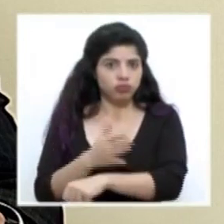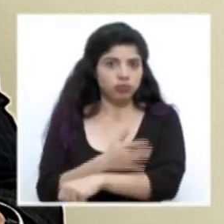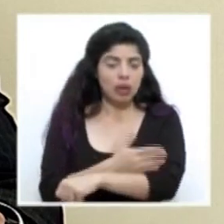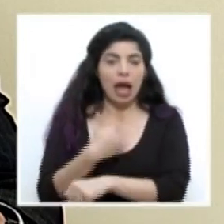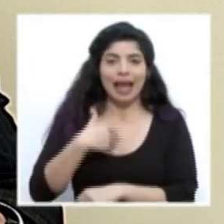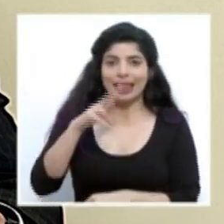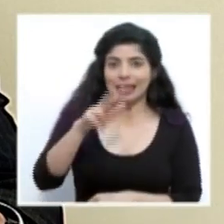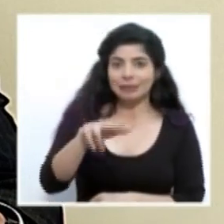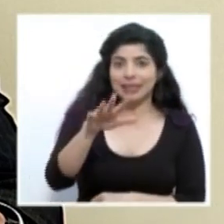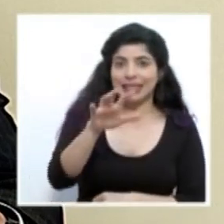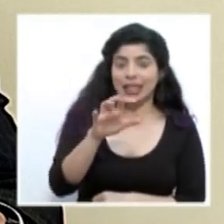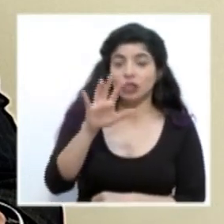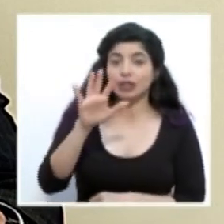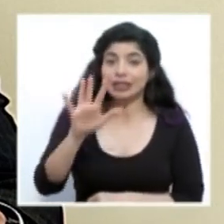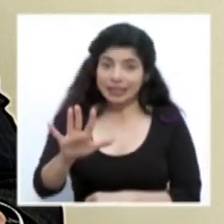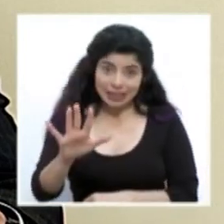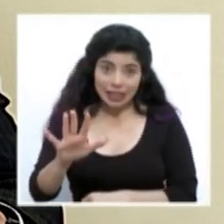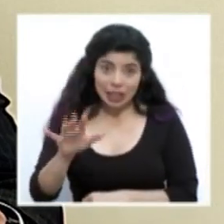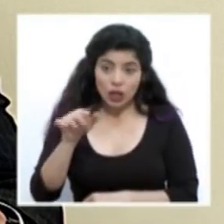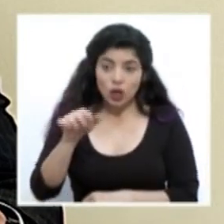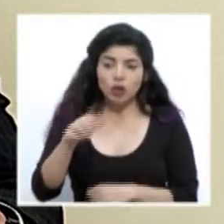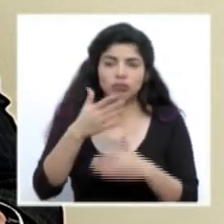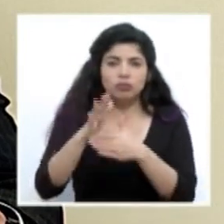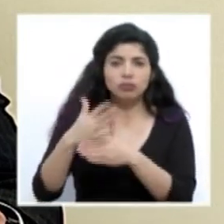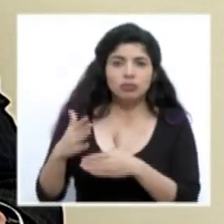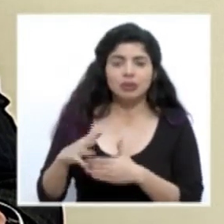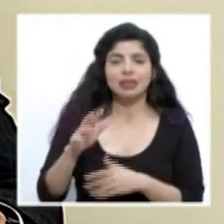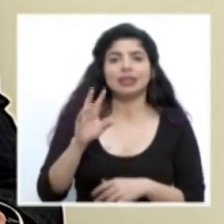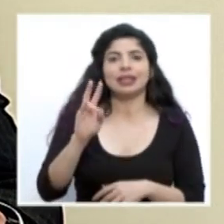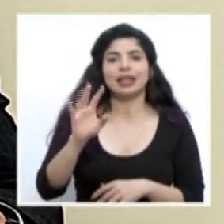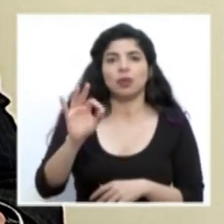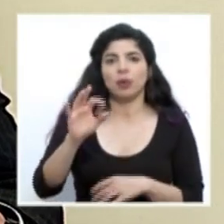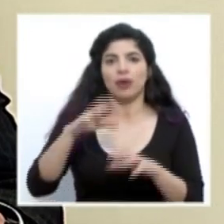tenemos 3.505 que se distribuyen en 79 cantones.